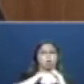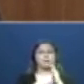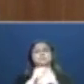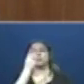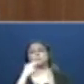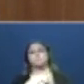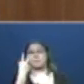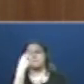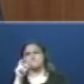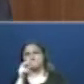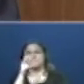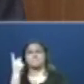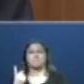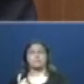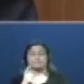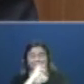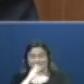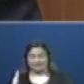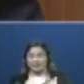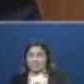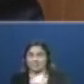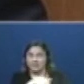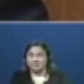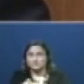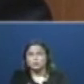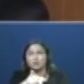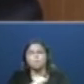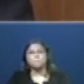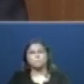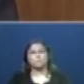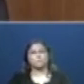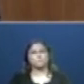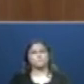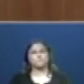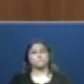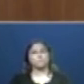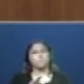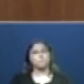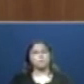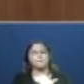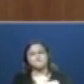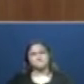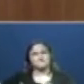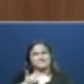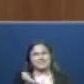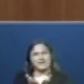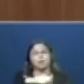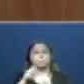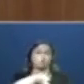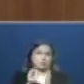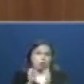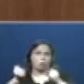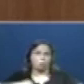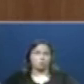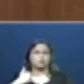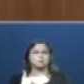2014-2020 estos días Por cierto son decisivos al estar previsto que se que se alcance un acuerdo político al respecto